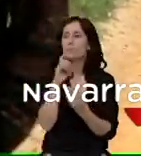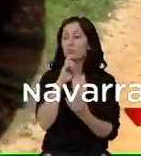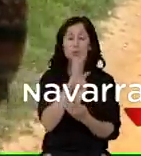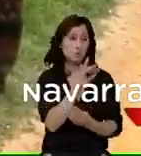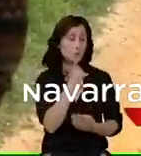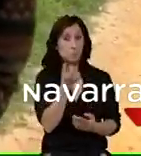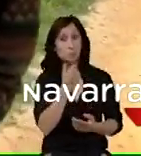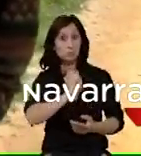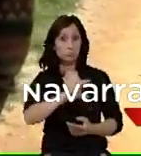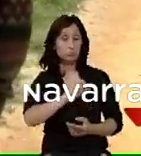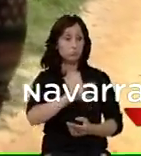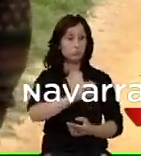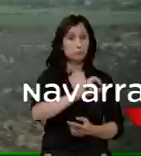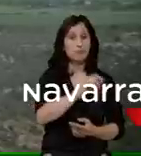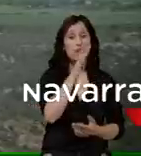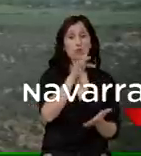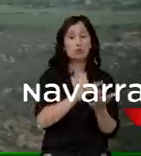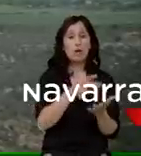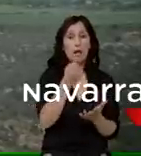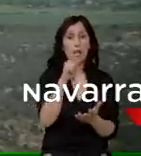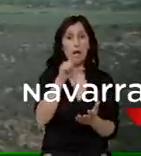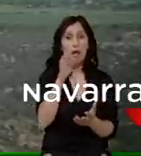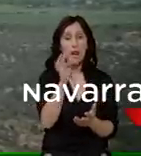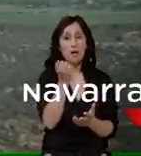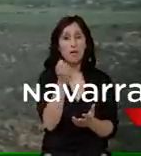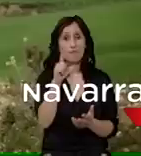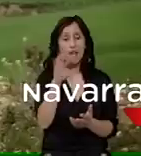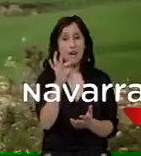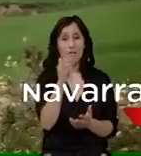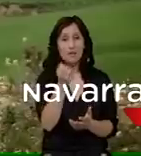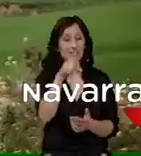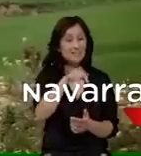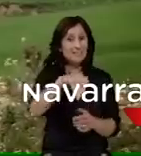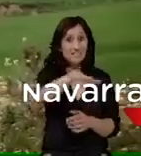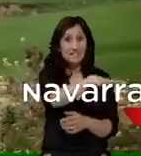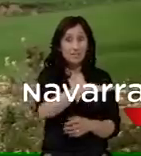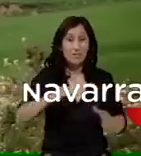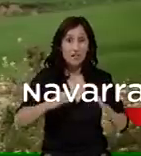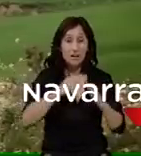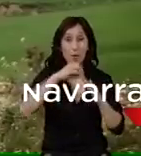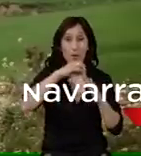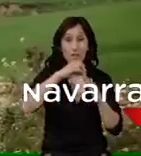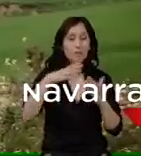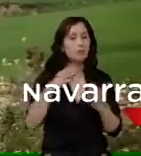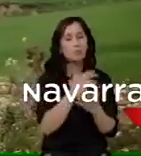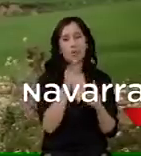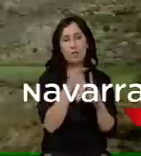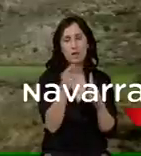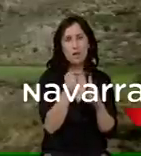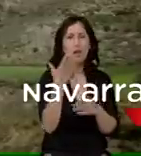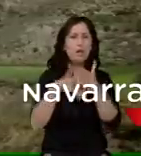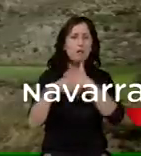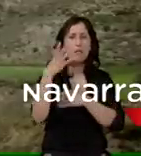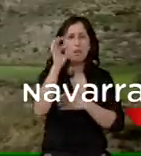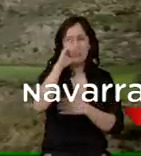vuelta. Regar, ahorrar, alfalfa. Las bardenas es todo cereal, cereal y ganadería. Y yo entré hace 50 años, exactamente. Pero